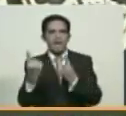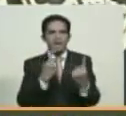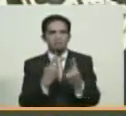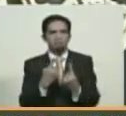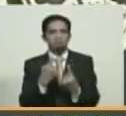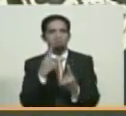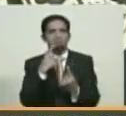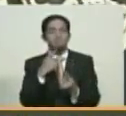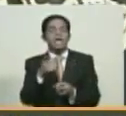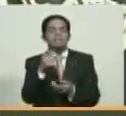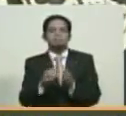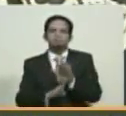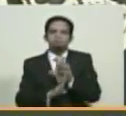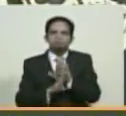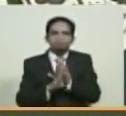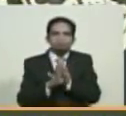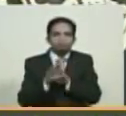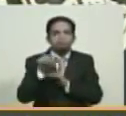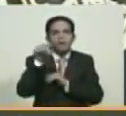el éxito